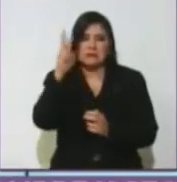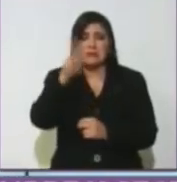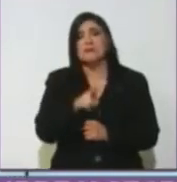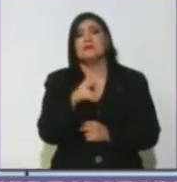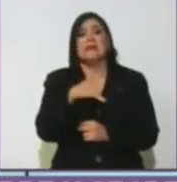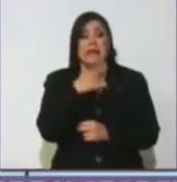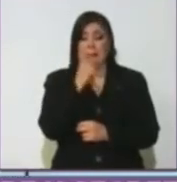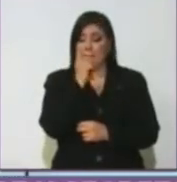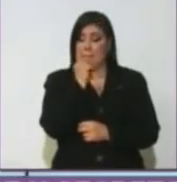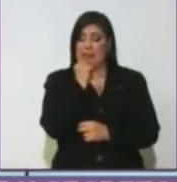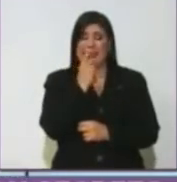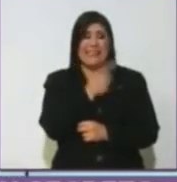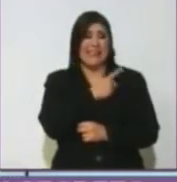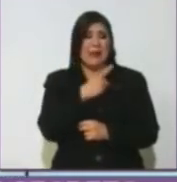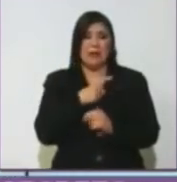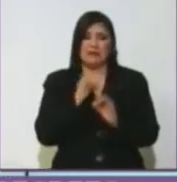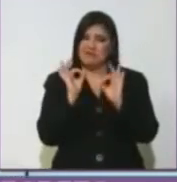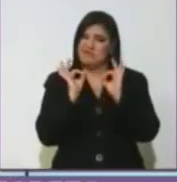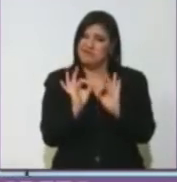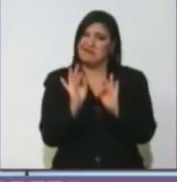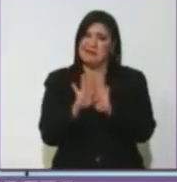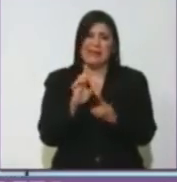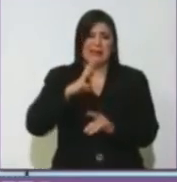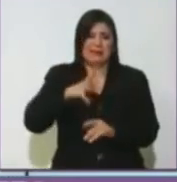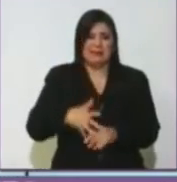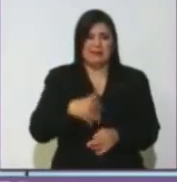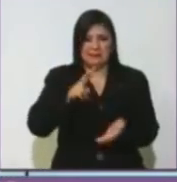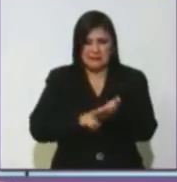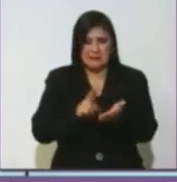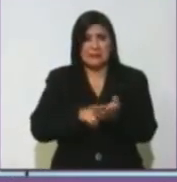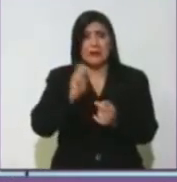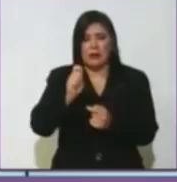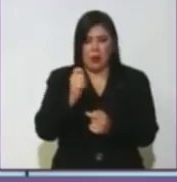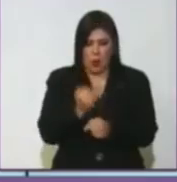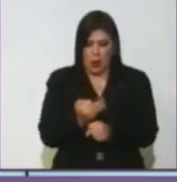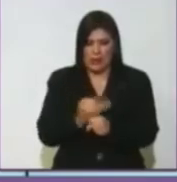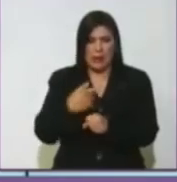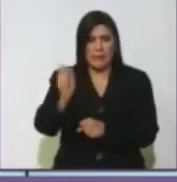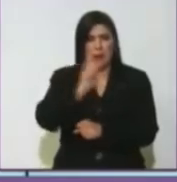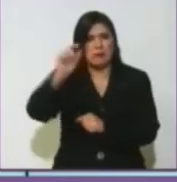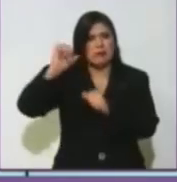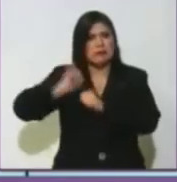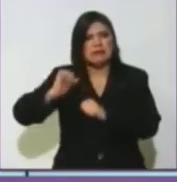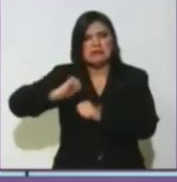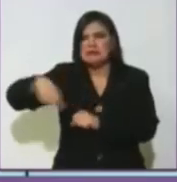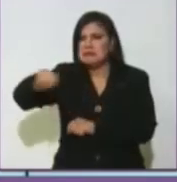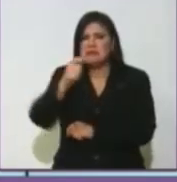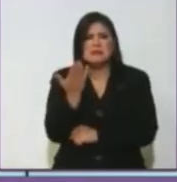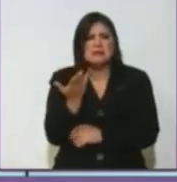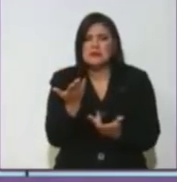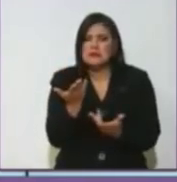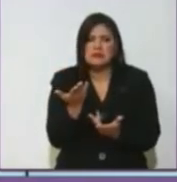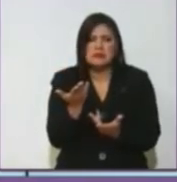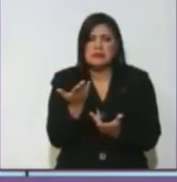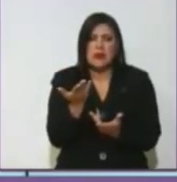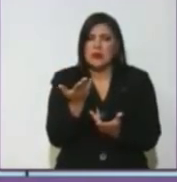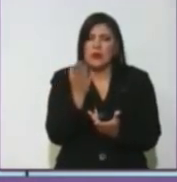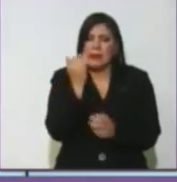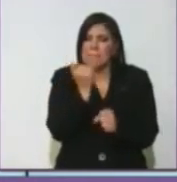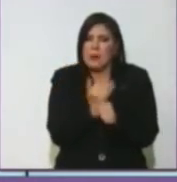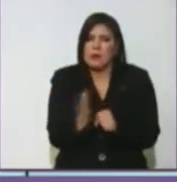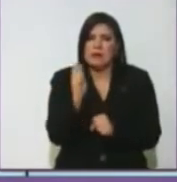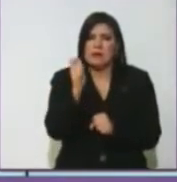dignificar porque no puede ser posible que en este momento nuestras autoridades no tengan los elementos